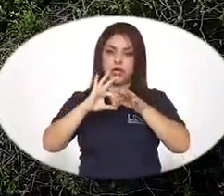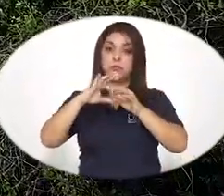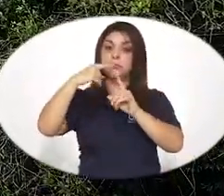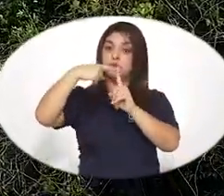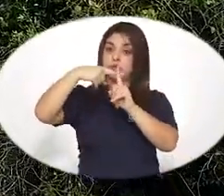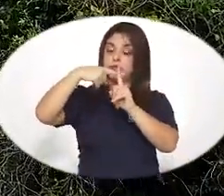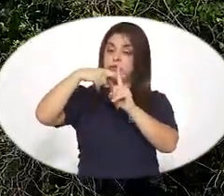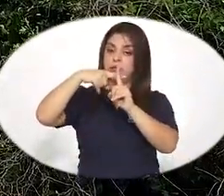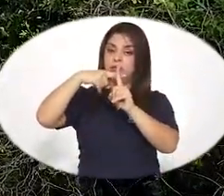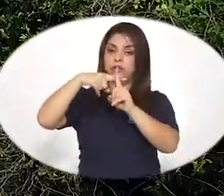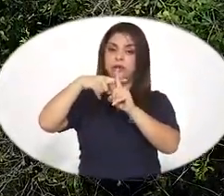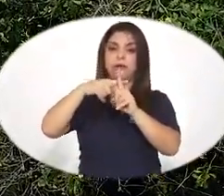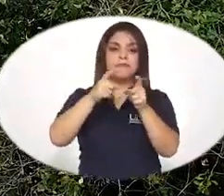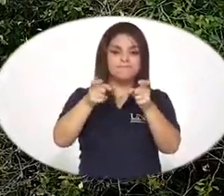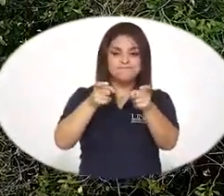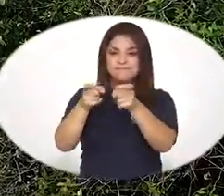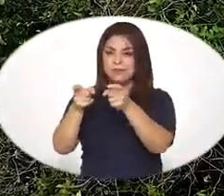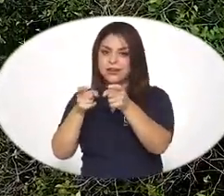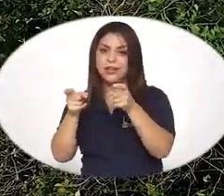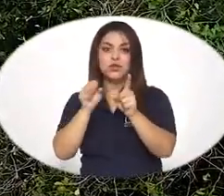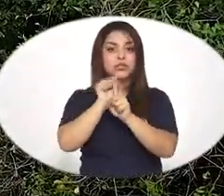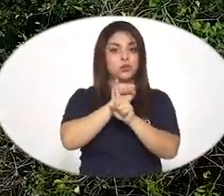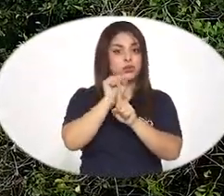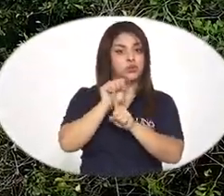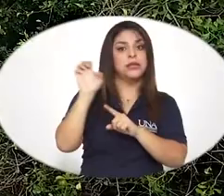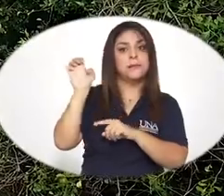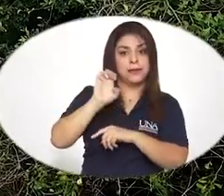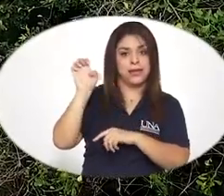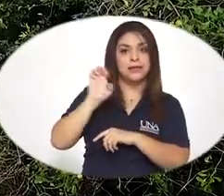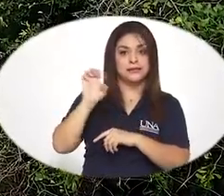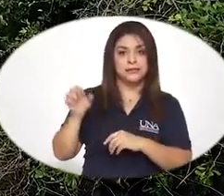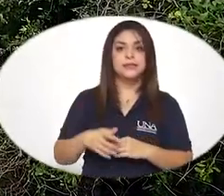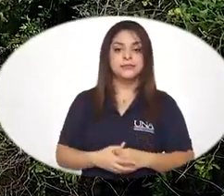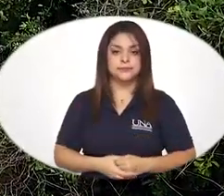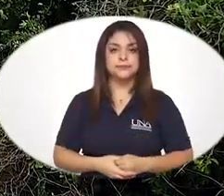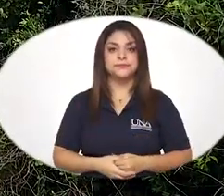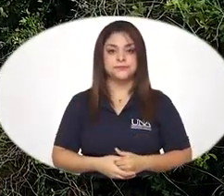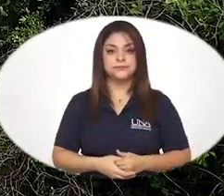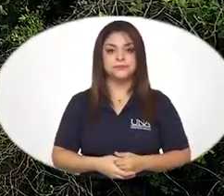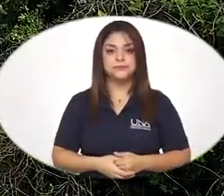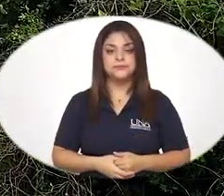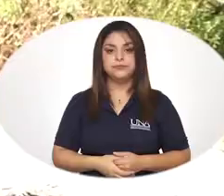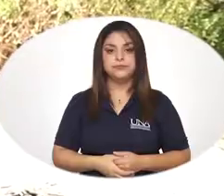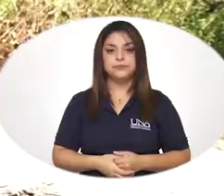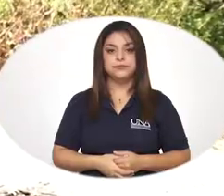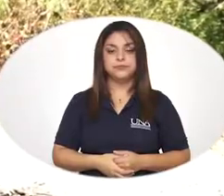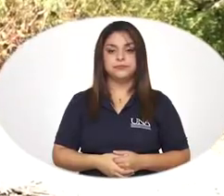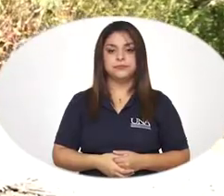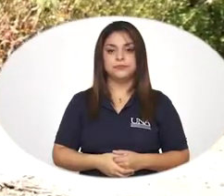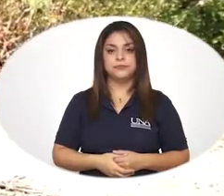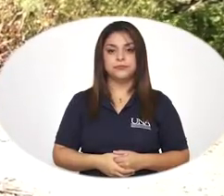generar una relación positiva, ¿verdad?, del manejo de las situaciones de emergencias con cocodrilos.